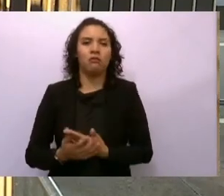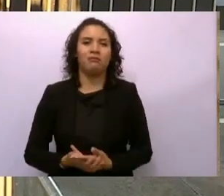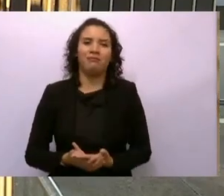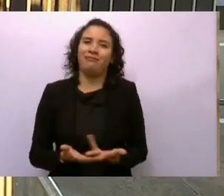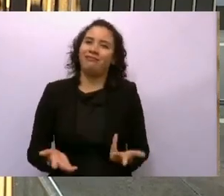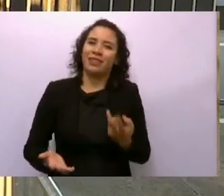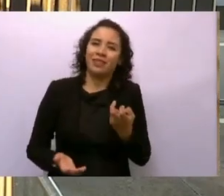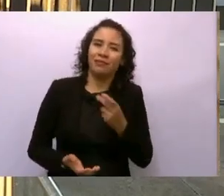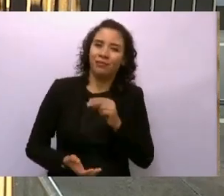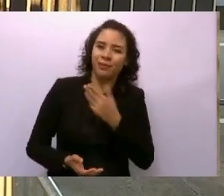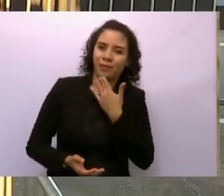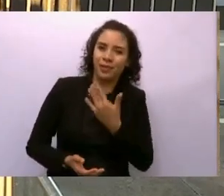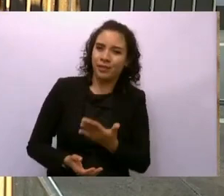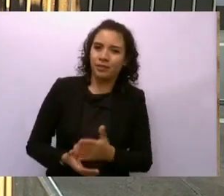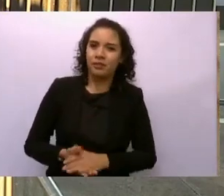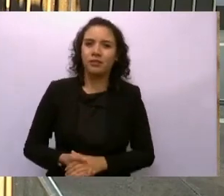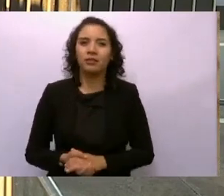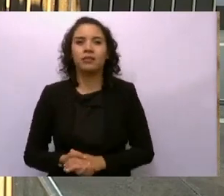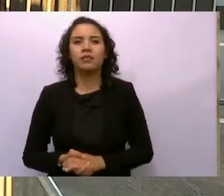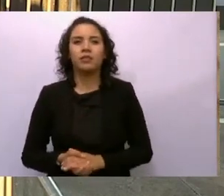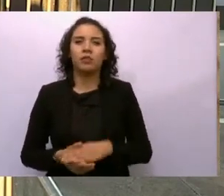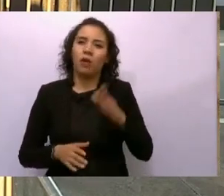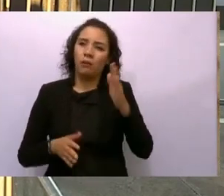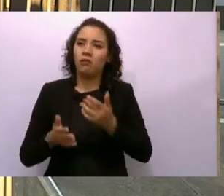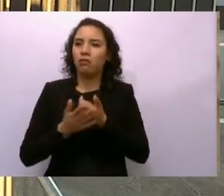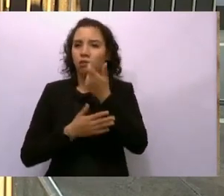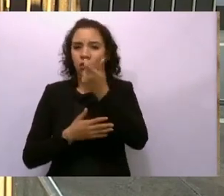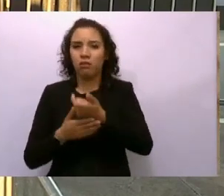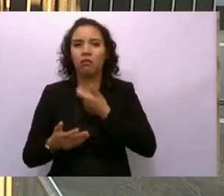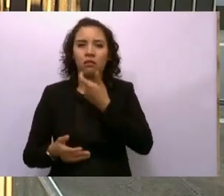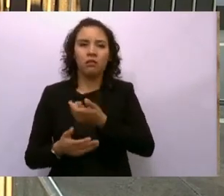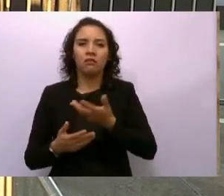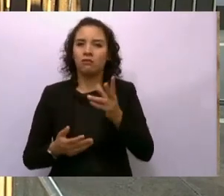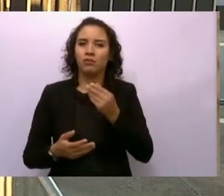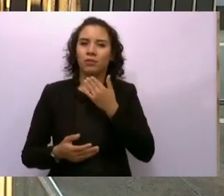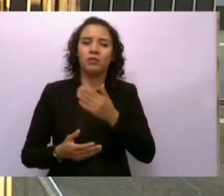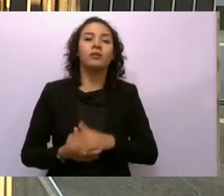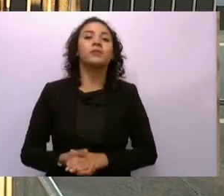creo que más.